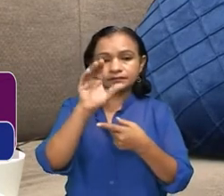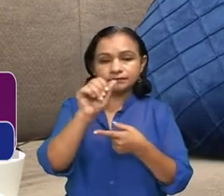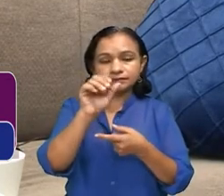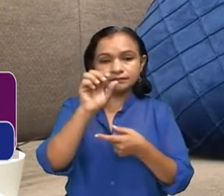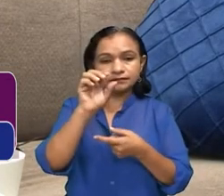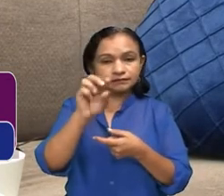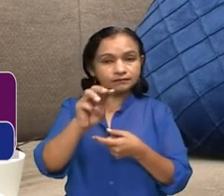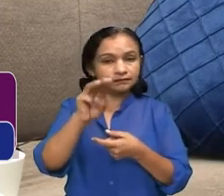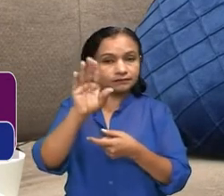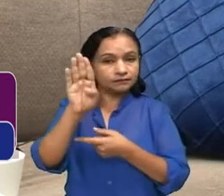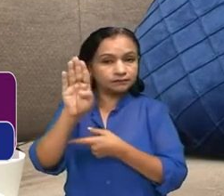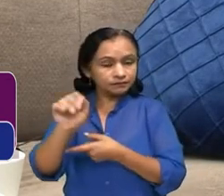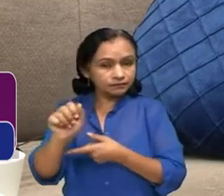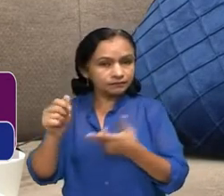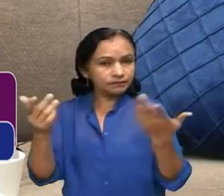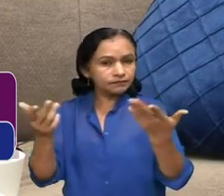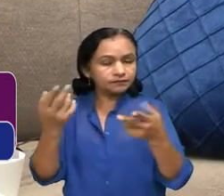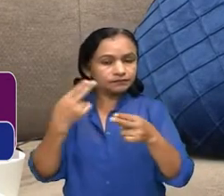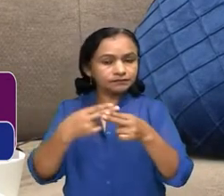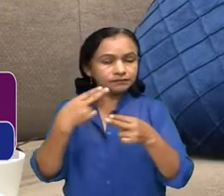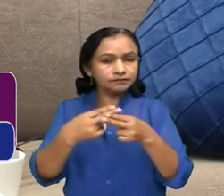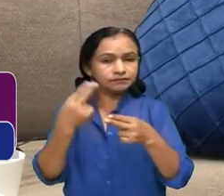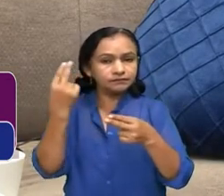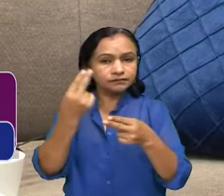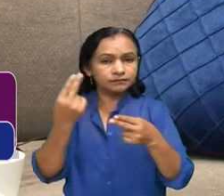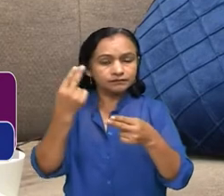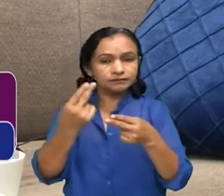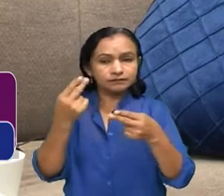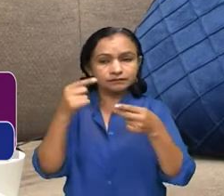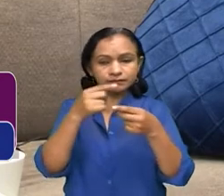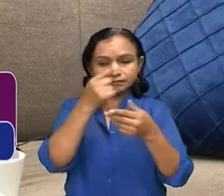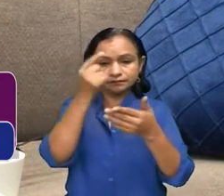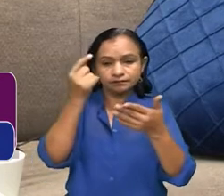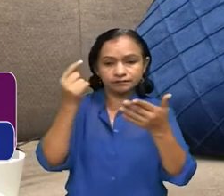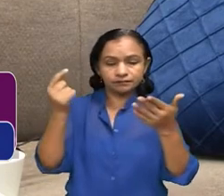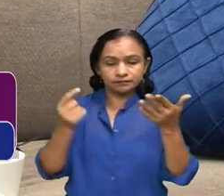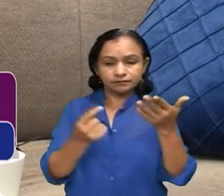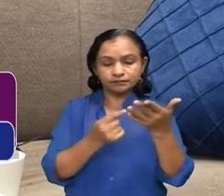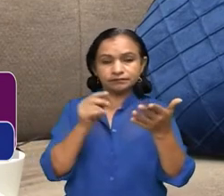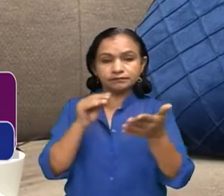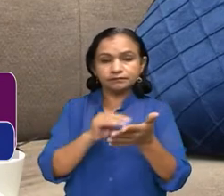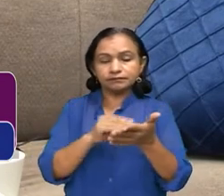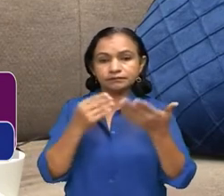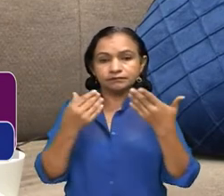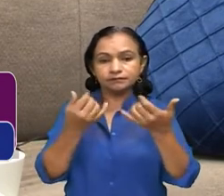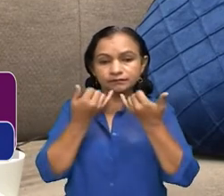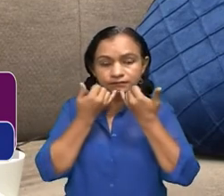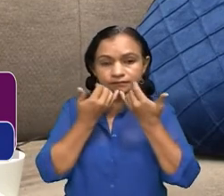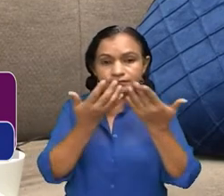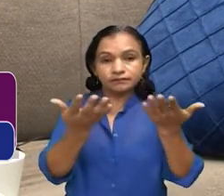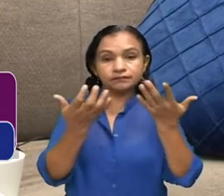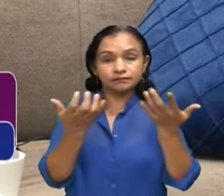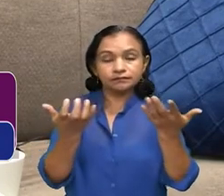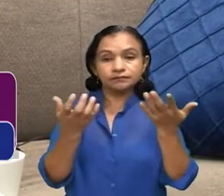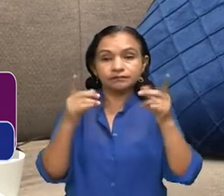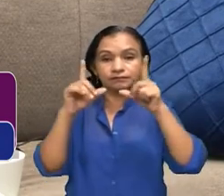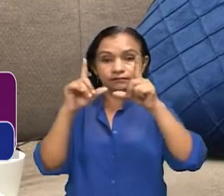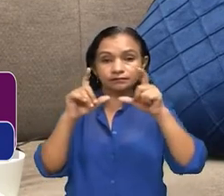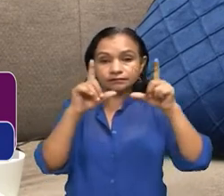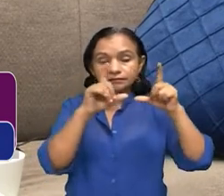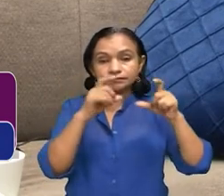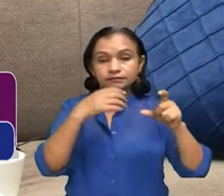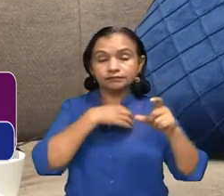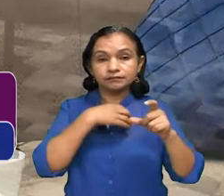es una aplicación donde te hacen arte y vos solo lo alimentás con la información que querés, con las fotos de